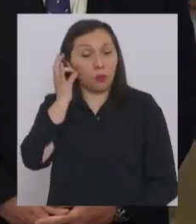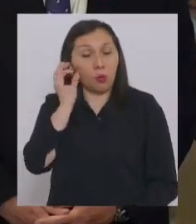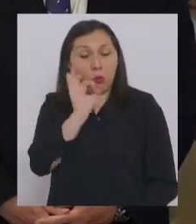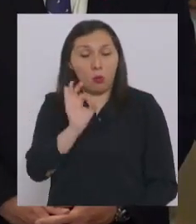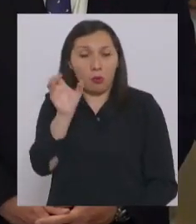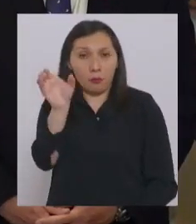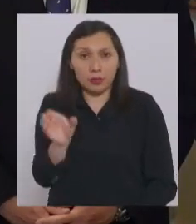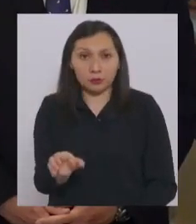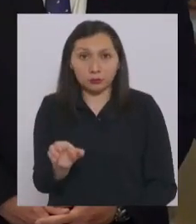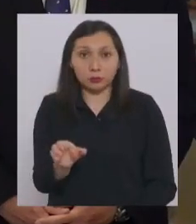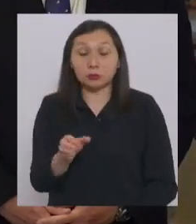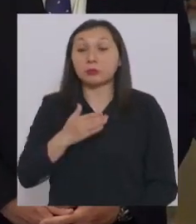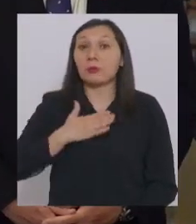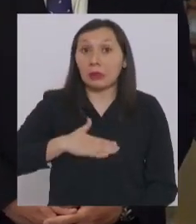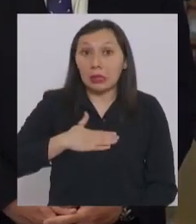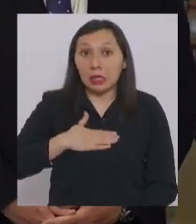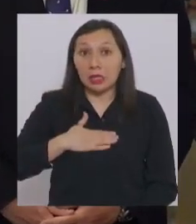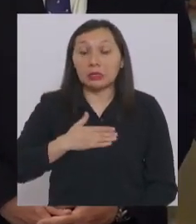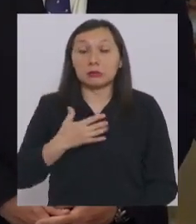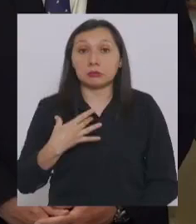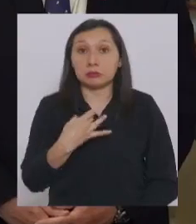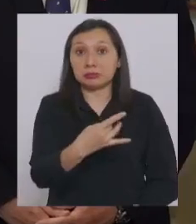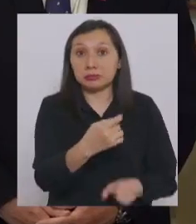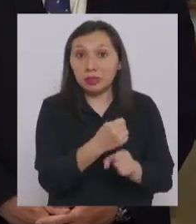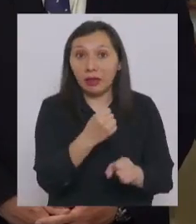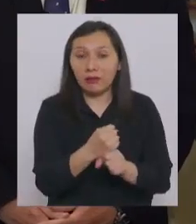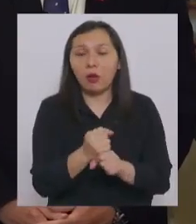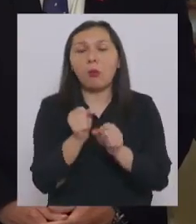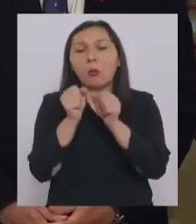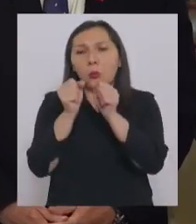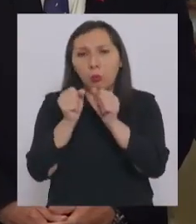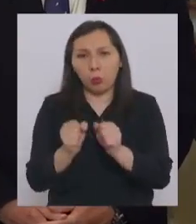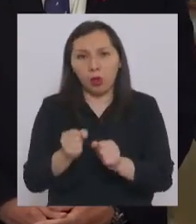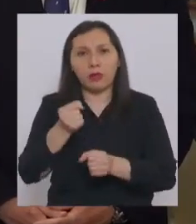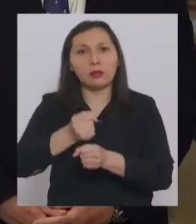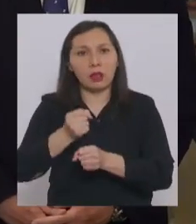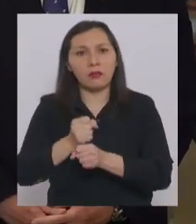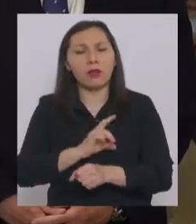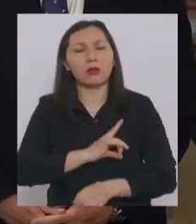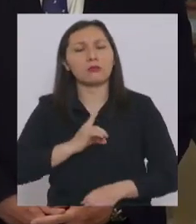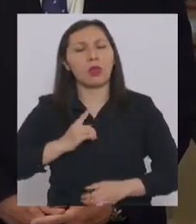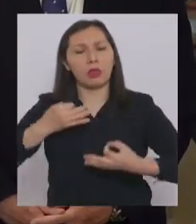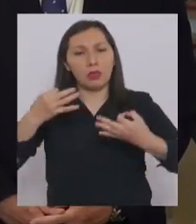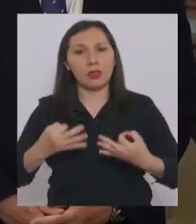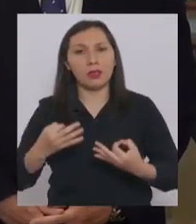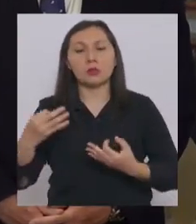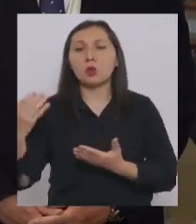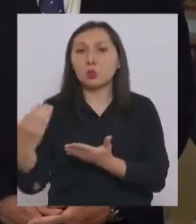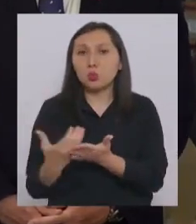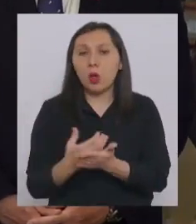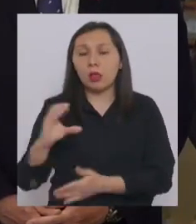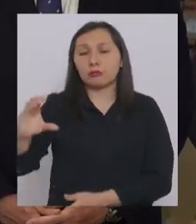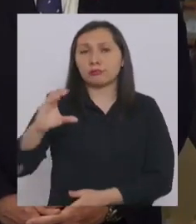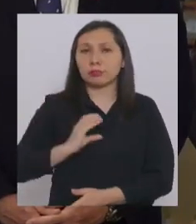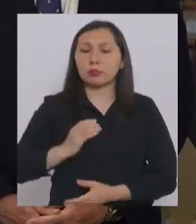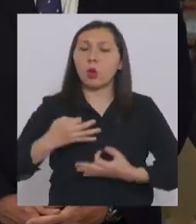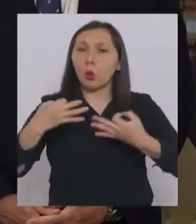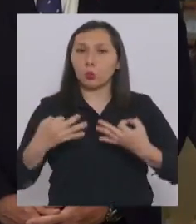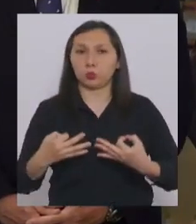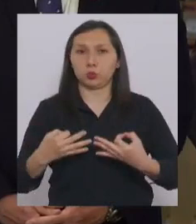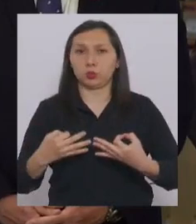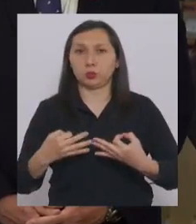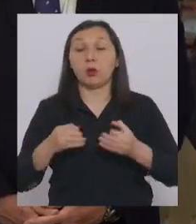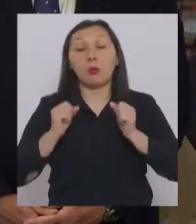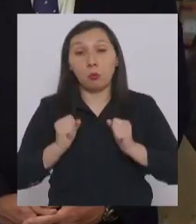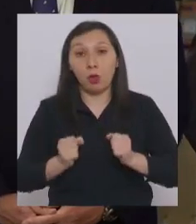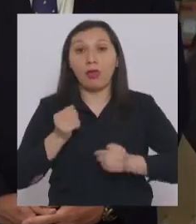persona que si quiere trabajar va a poder tener un empleo digno y con un salario justo. Para